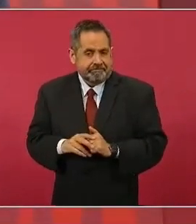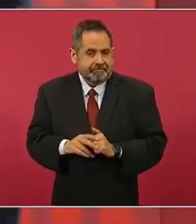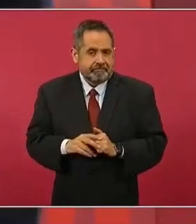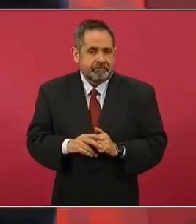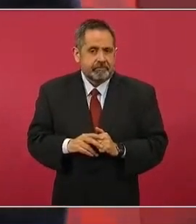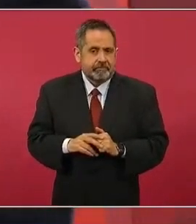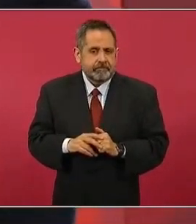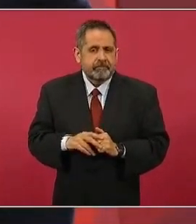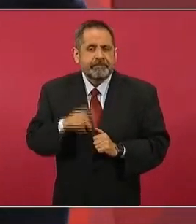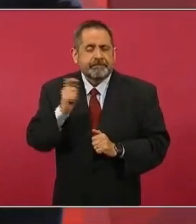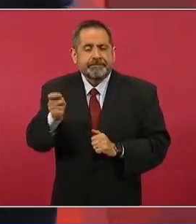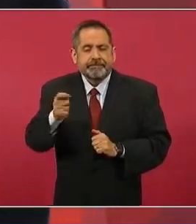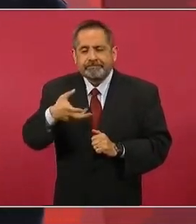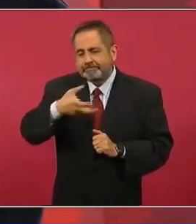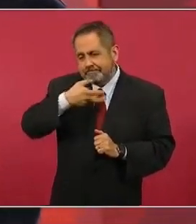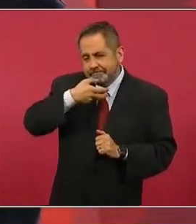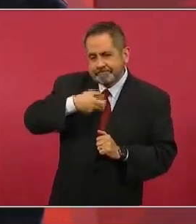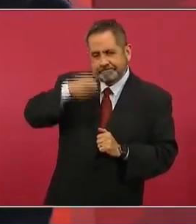¿sí?